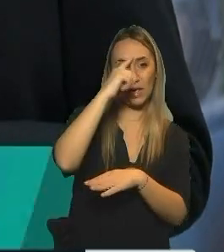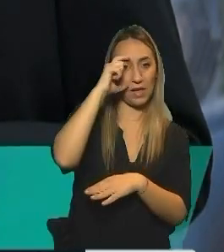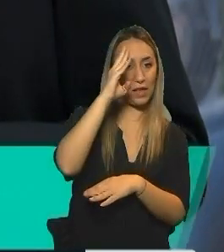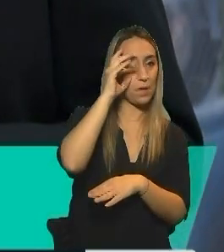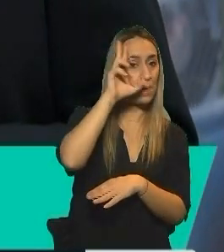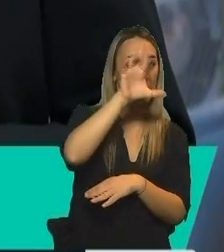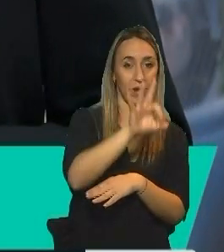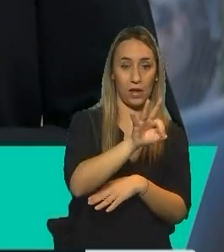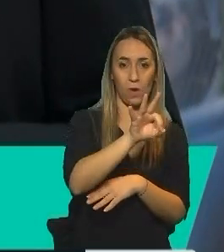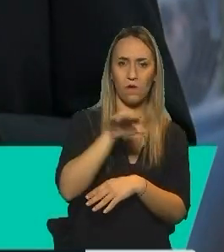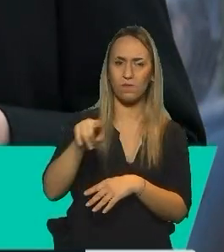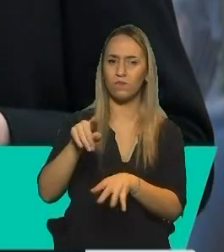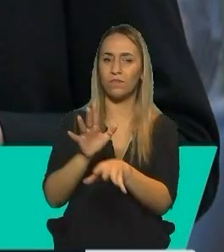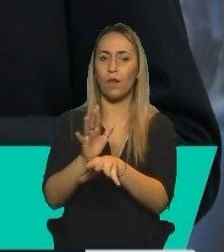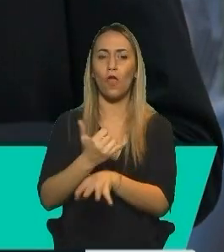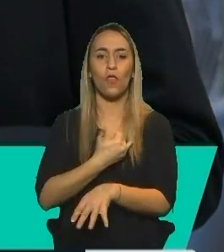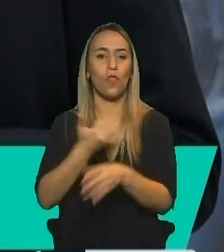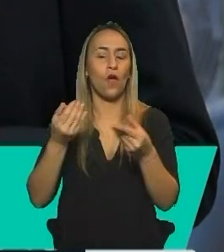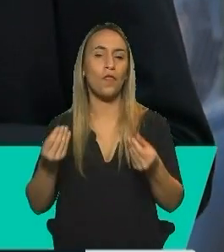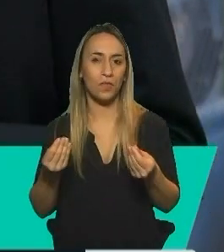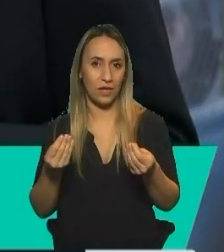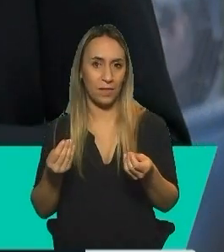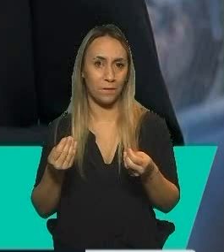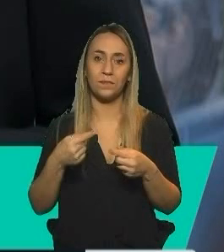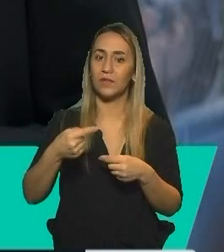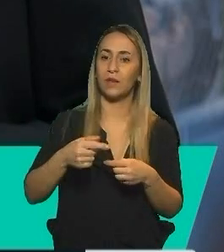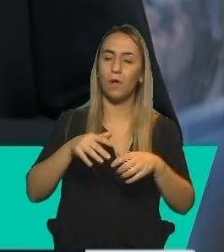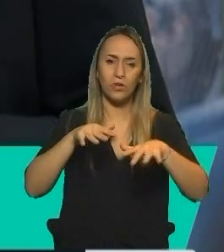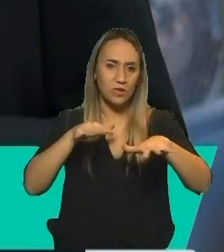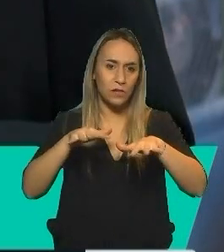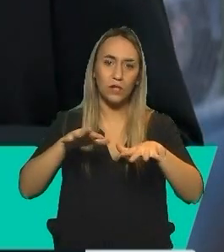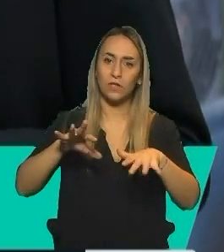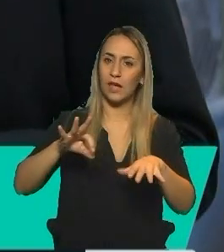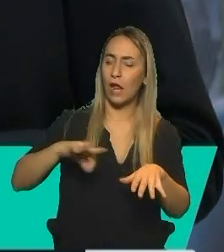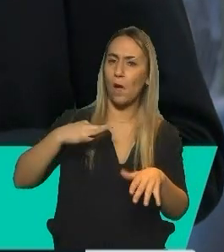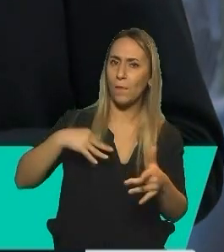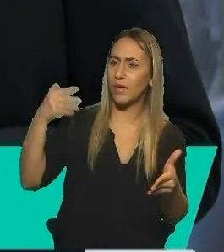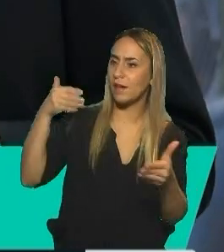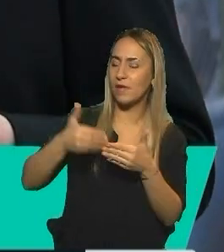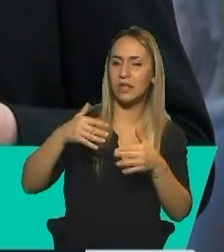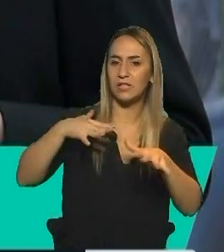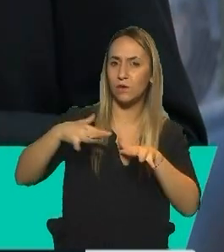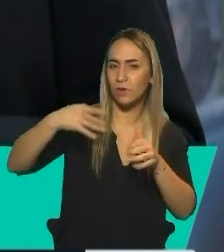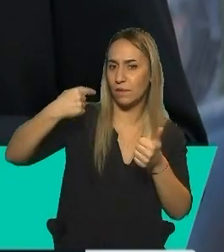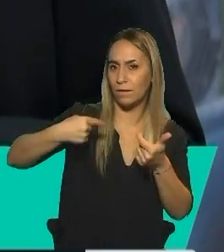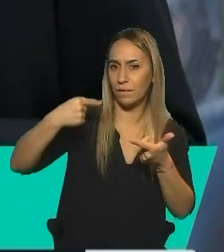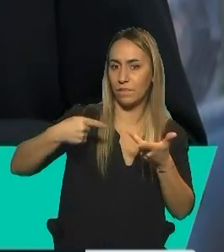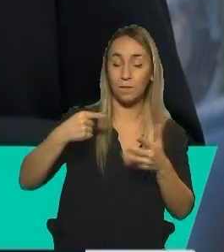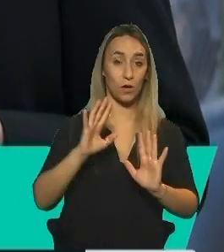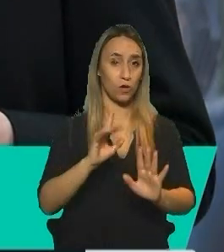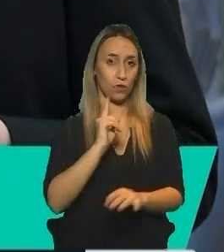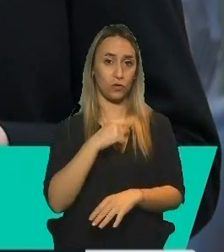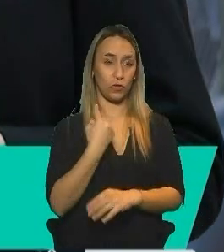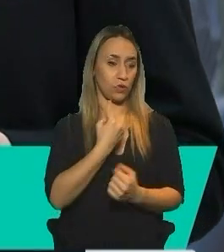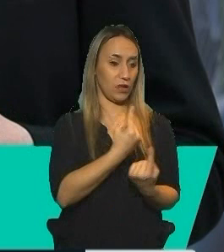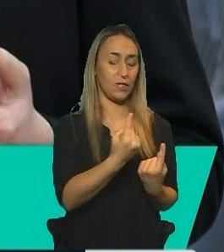¿dónde están? Cada acontecimiento que ocurre a lo largo de la vida, como individuos